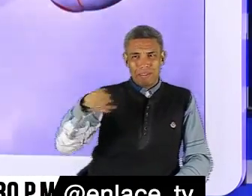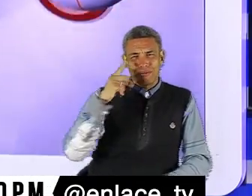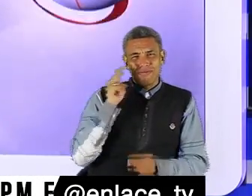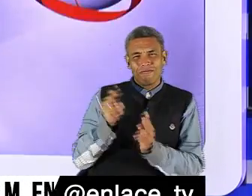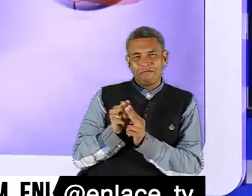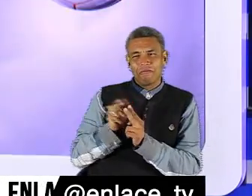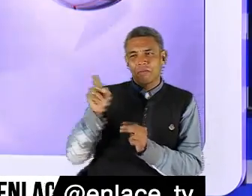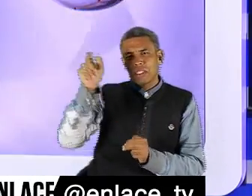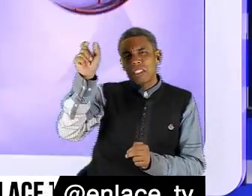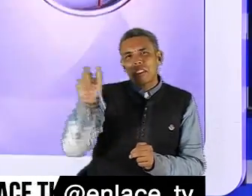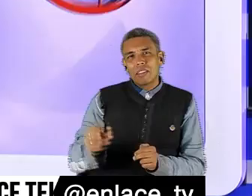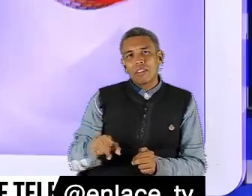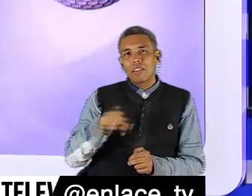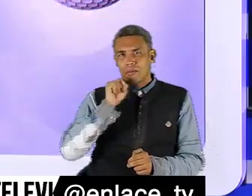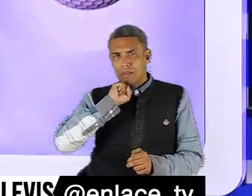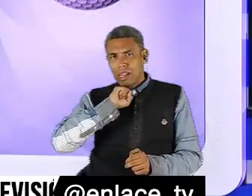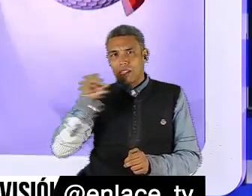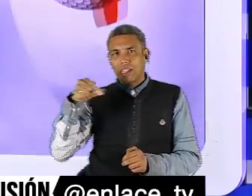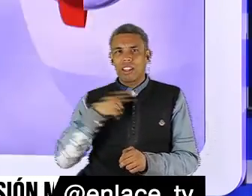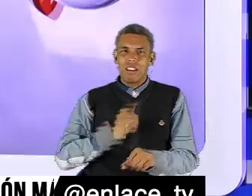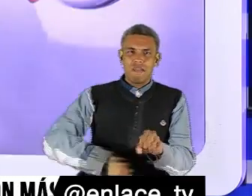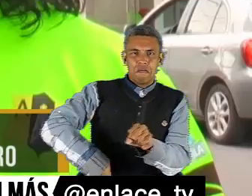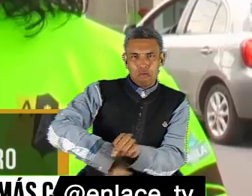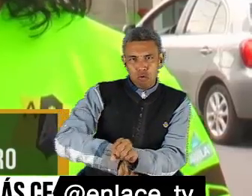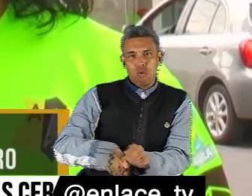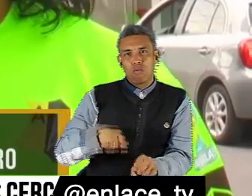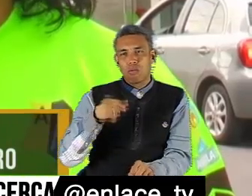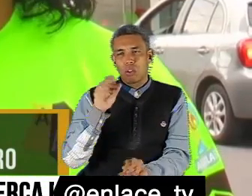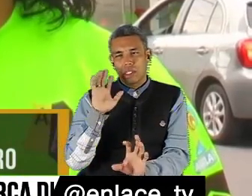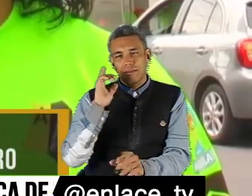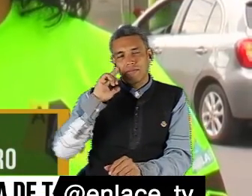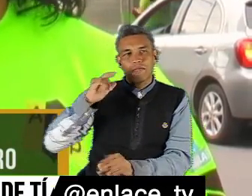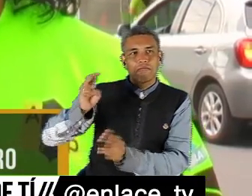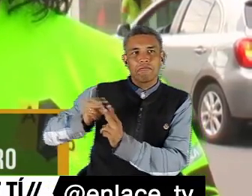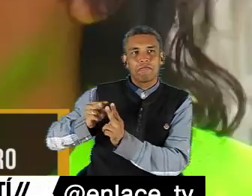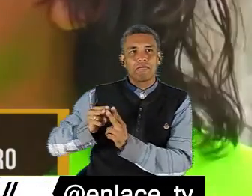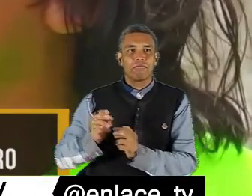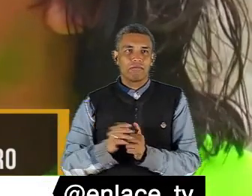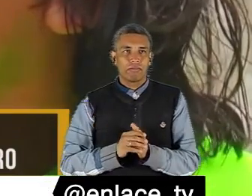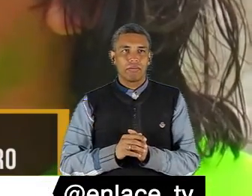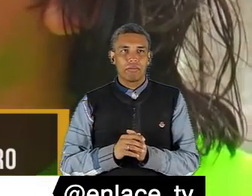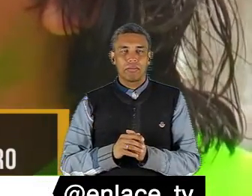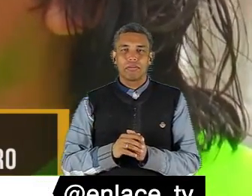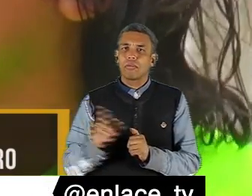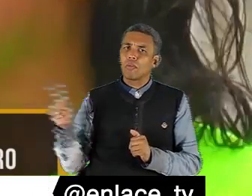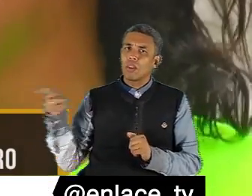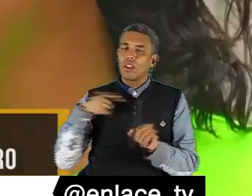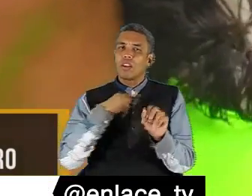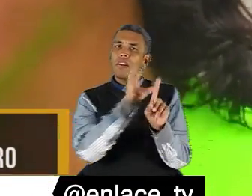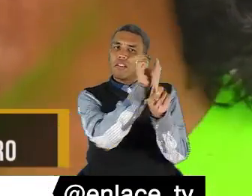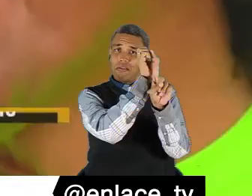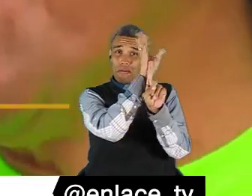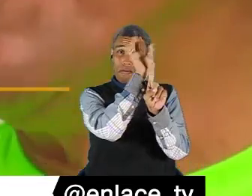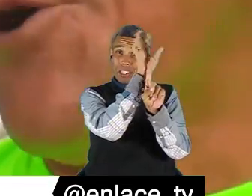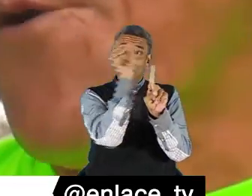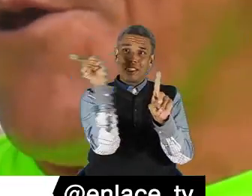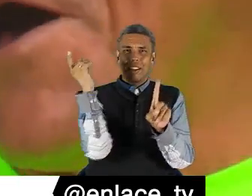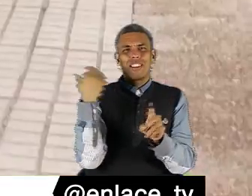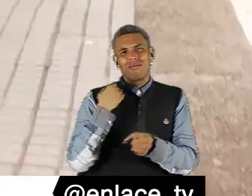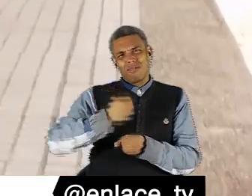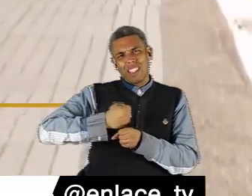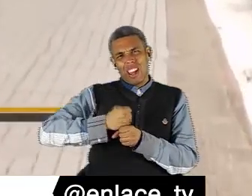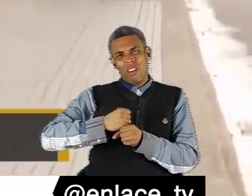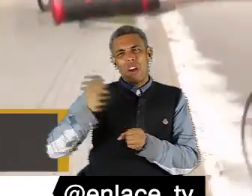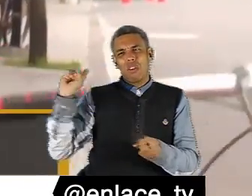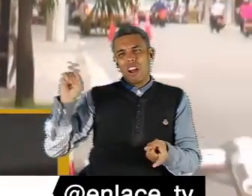diferentes canchas del puerto petrolero. Guzmán, a punto de pensionarse como trabajador de la empresa Fertilizantes Colombianos S.A., recorre como